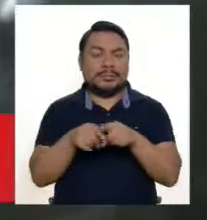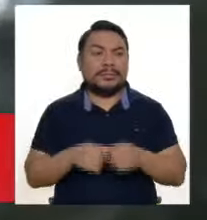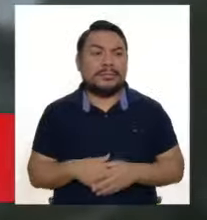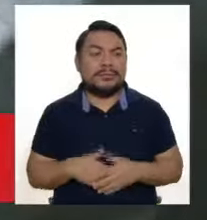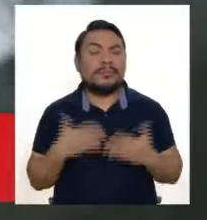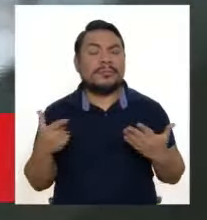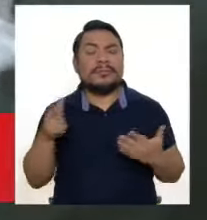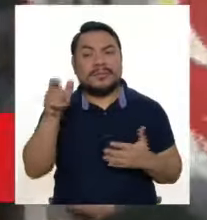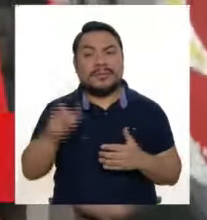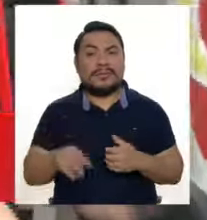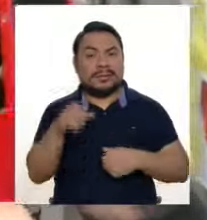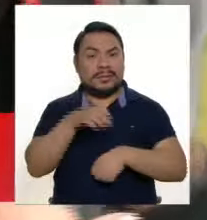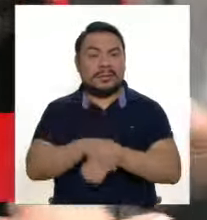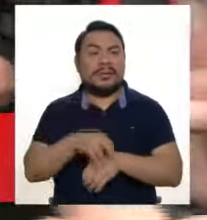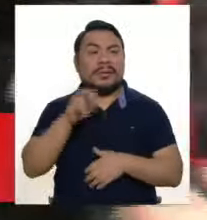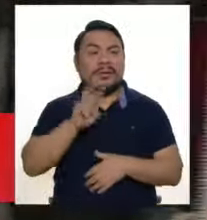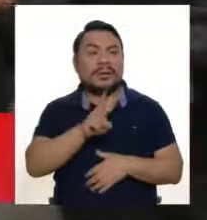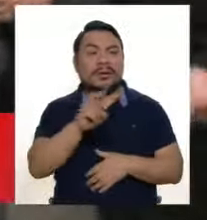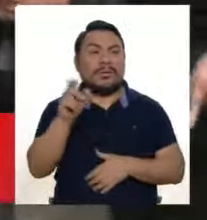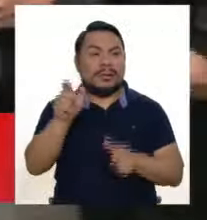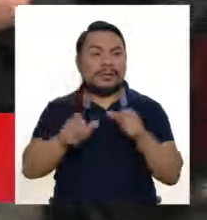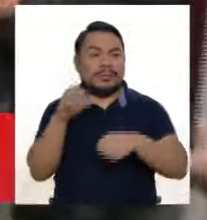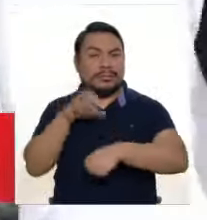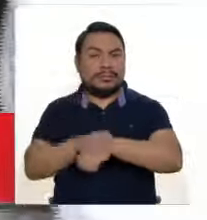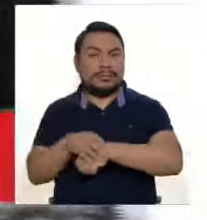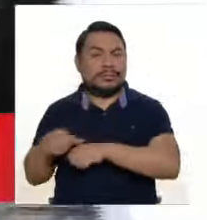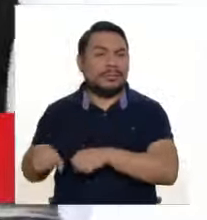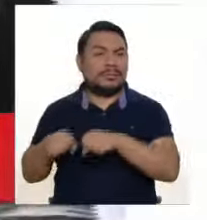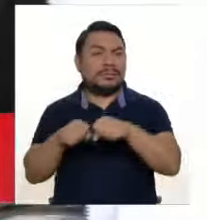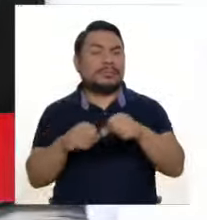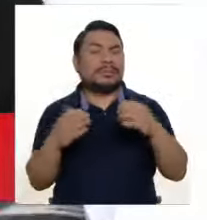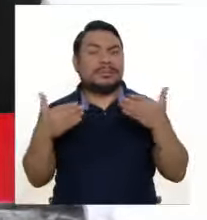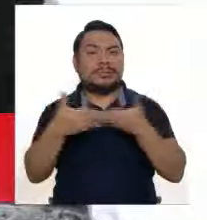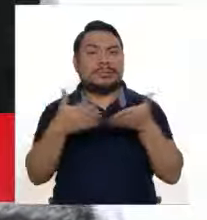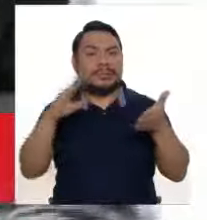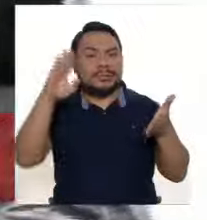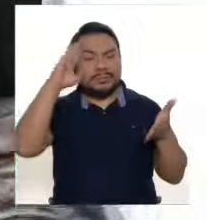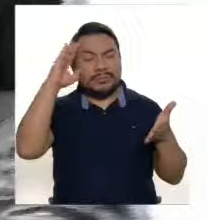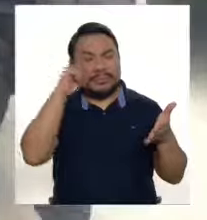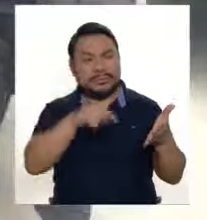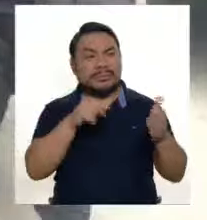a los detenidos, los más de 200 intervenidos fueron trasladados a la sede de la DIRINCRI